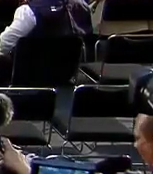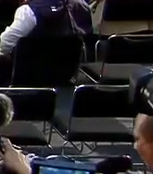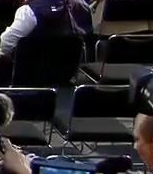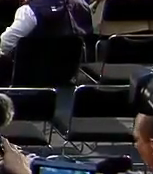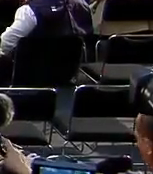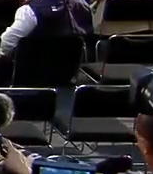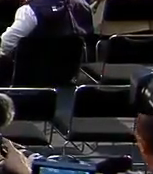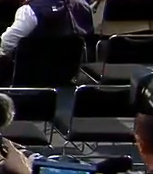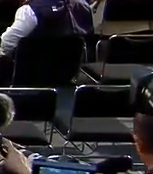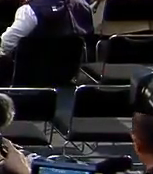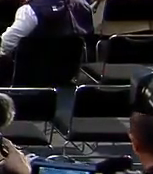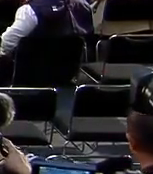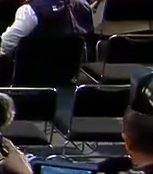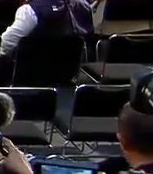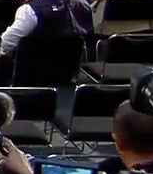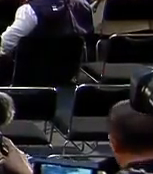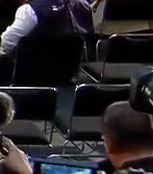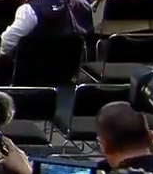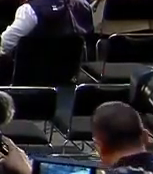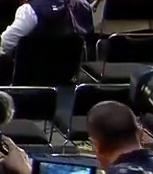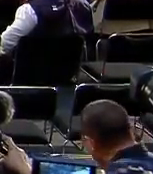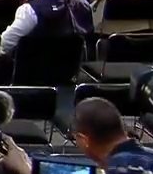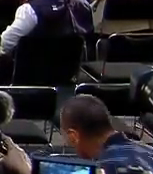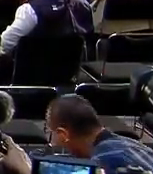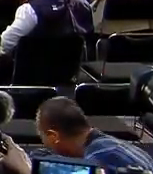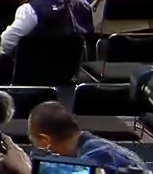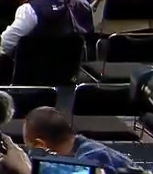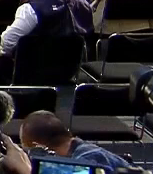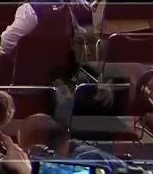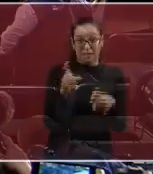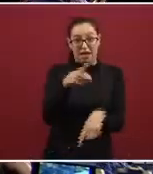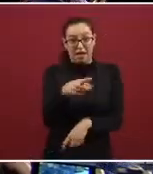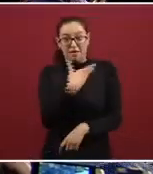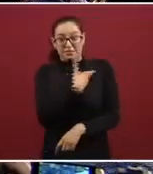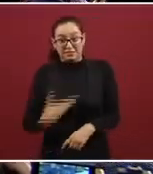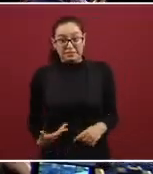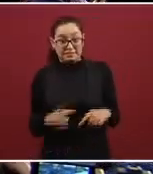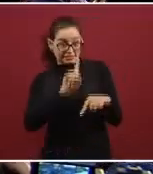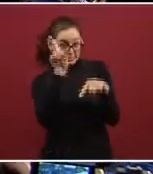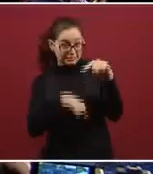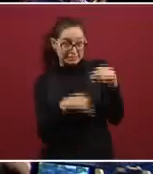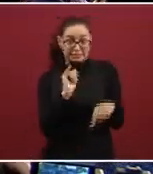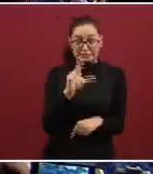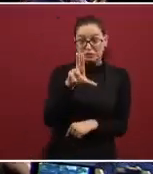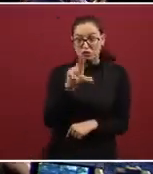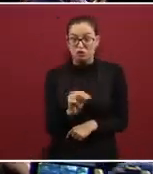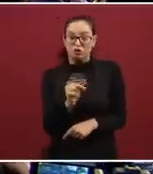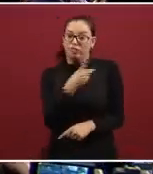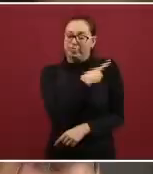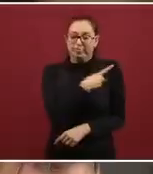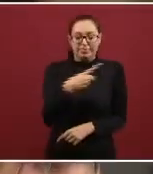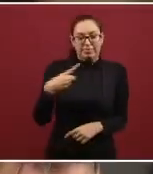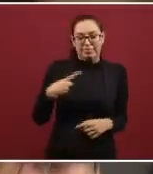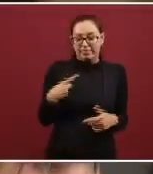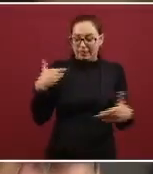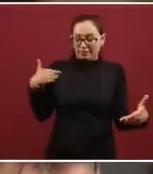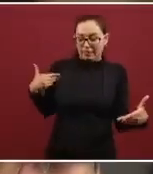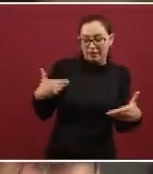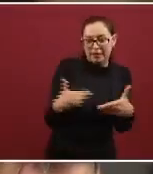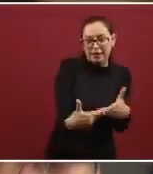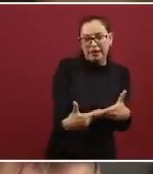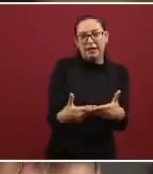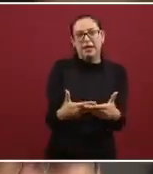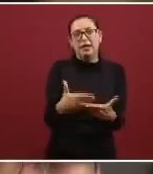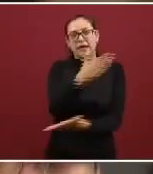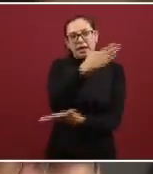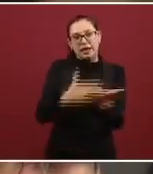segundo punto interesante es que la revocación de mandato no puede ser antes de que termine, de que haya concluido la primera